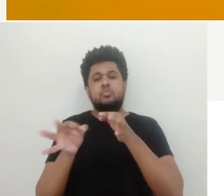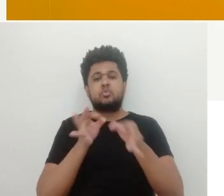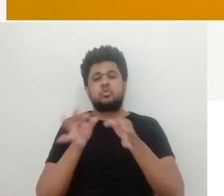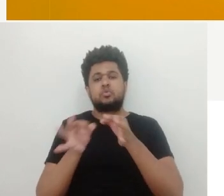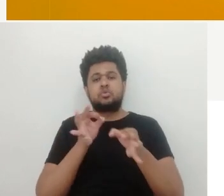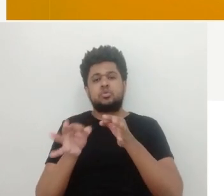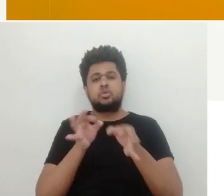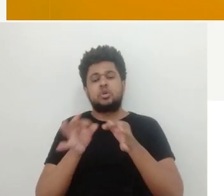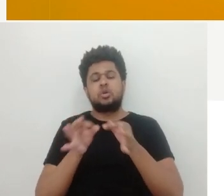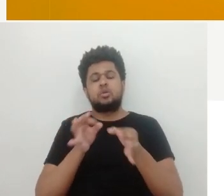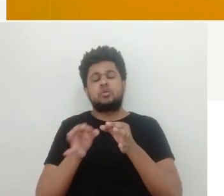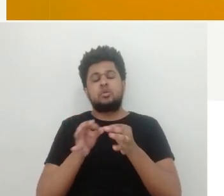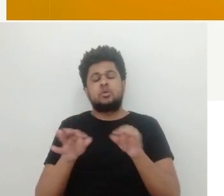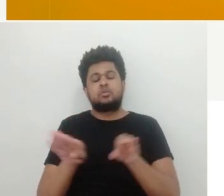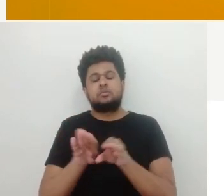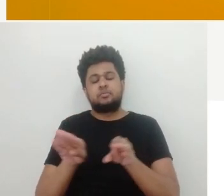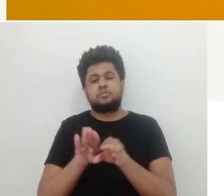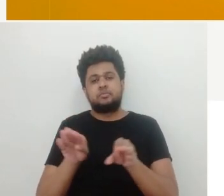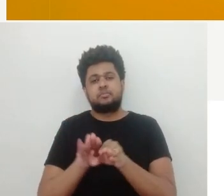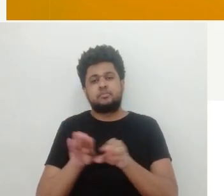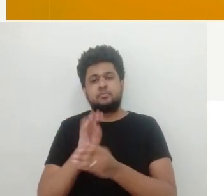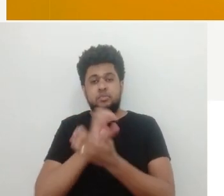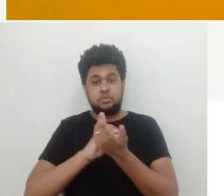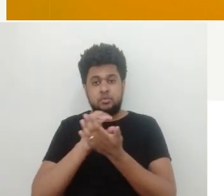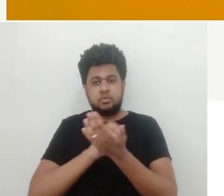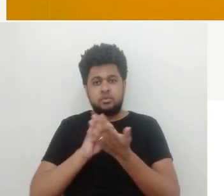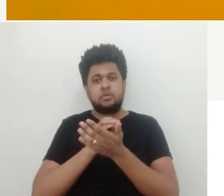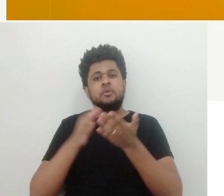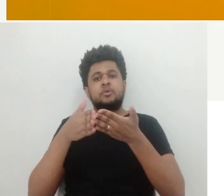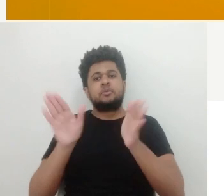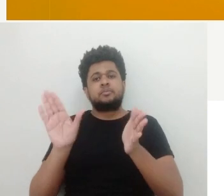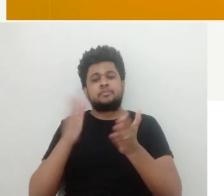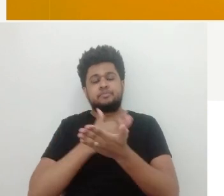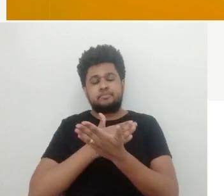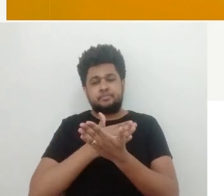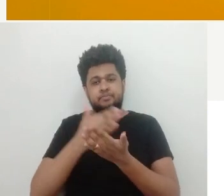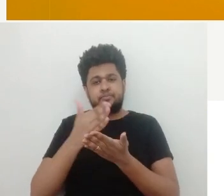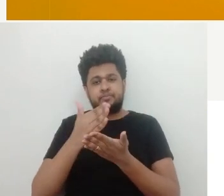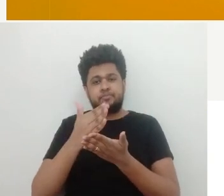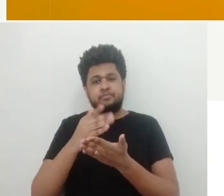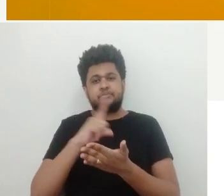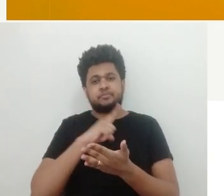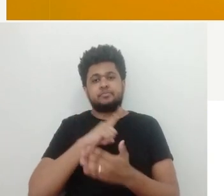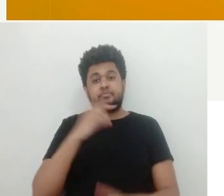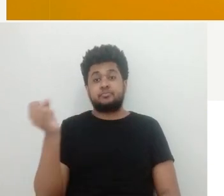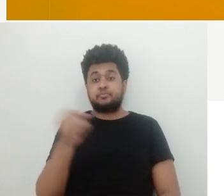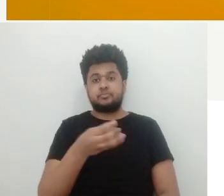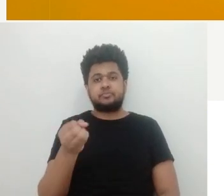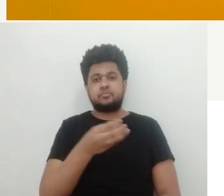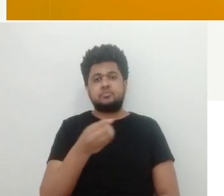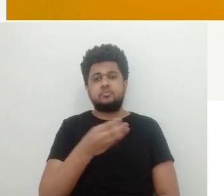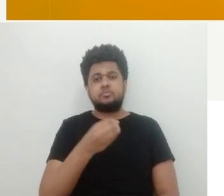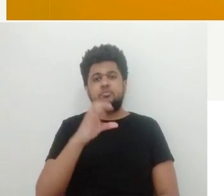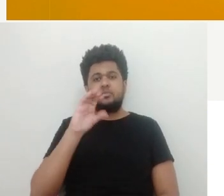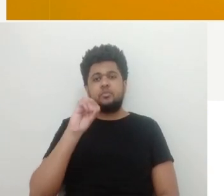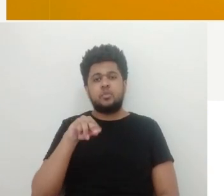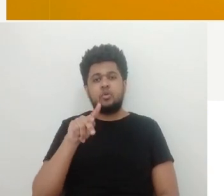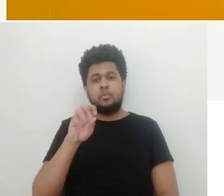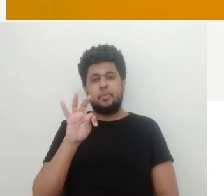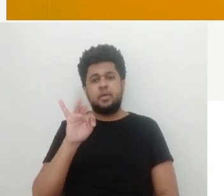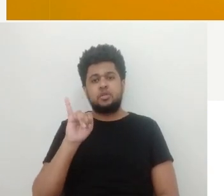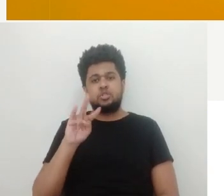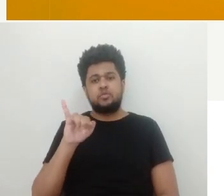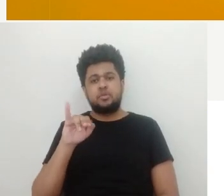y dirigidas por la Universidad Austral, Campus Patagônia. Uma vez mais, me desculpo com a